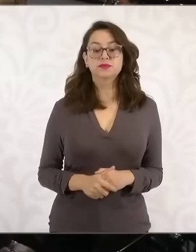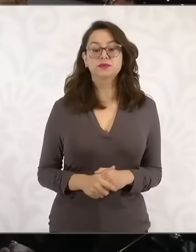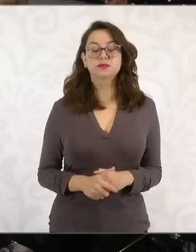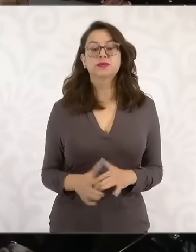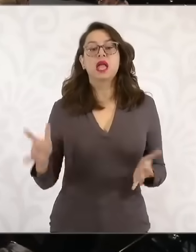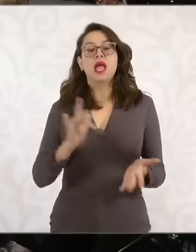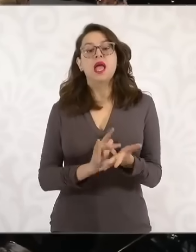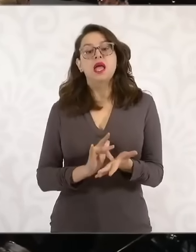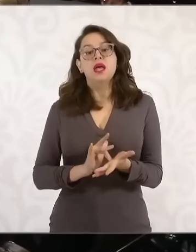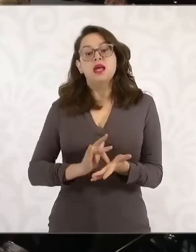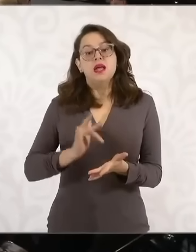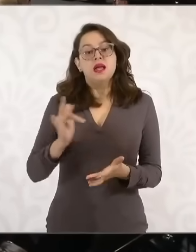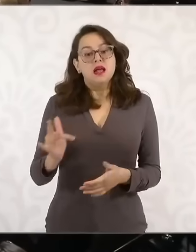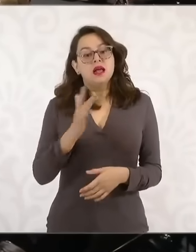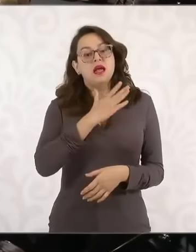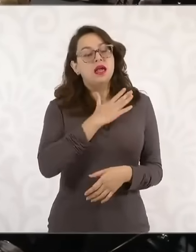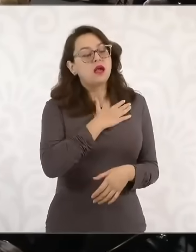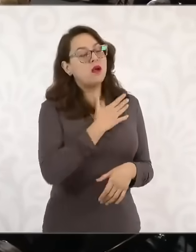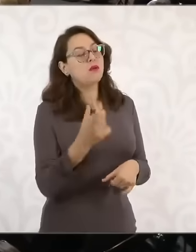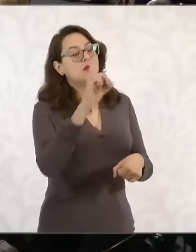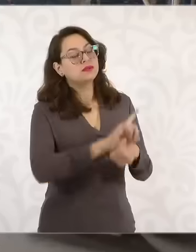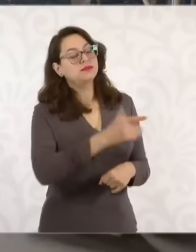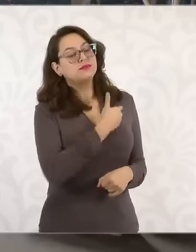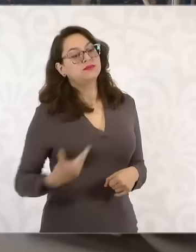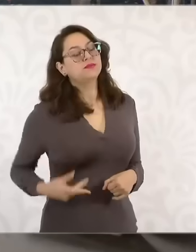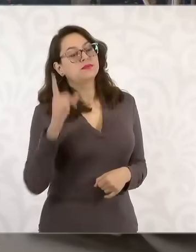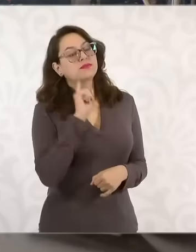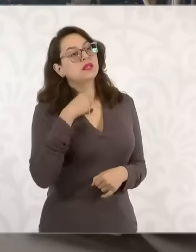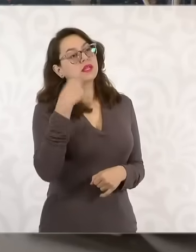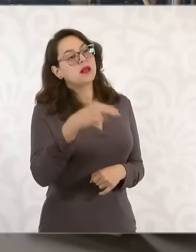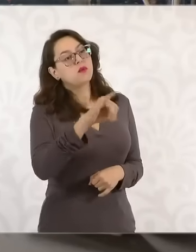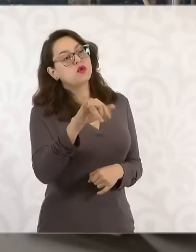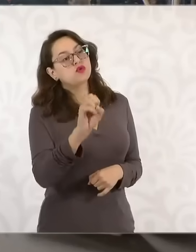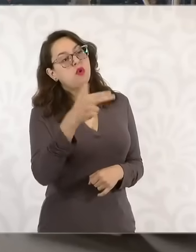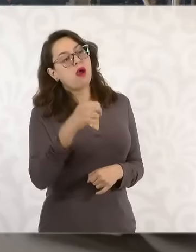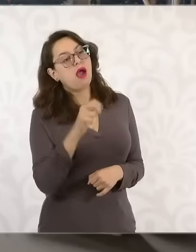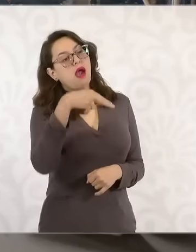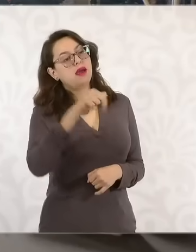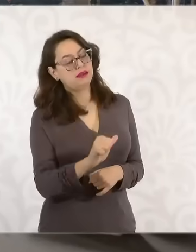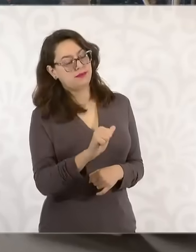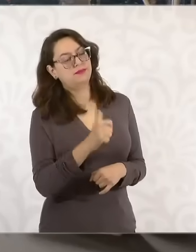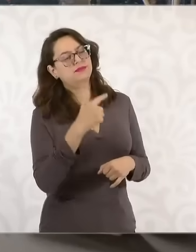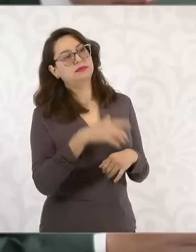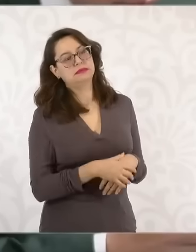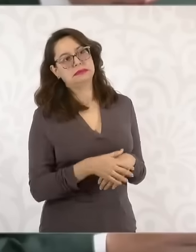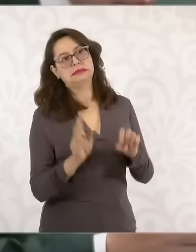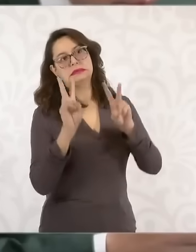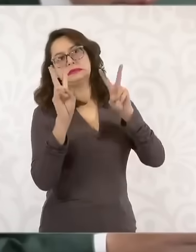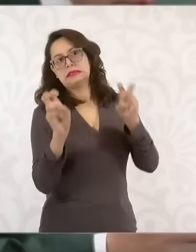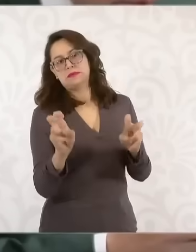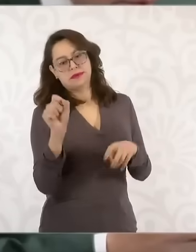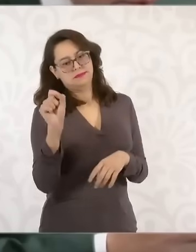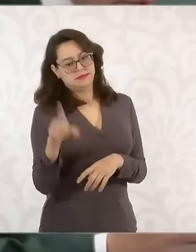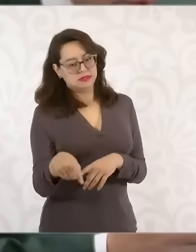Gracias, buenos días, Presidenta. Joana Flores, de Grupo ASIR. Bueno, continuando con este tema, después de lo que vimos